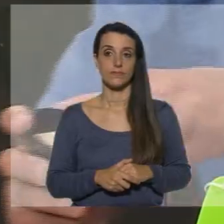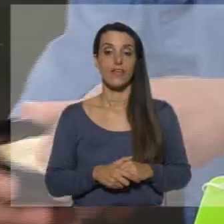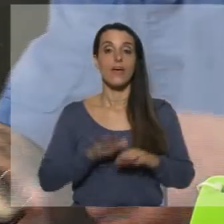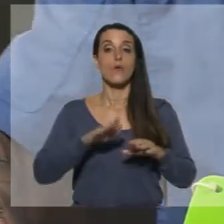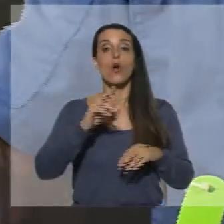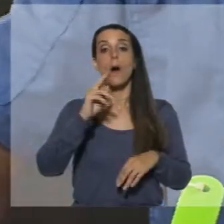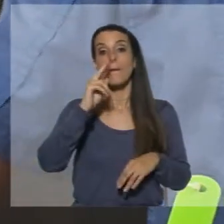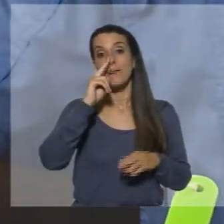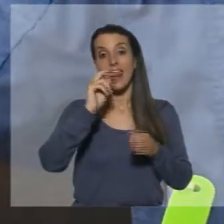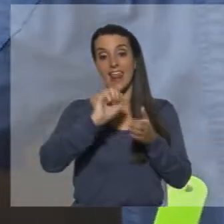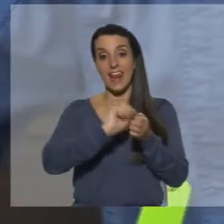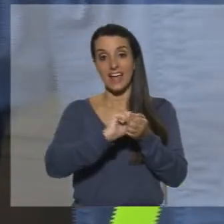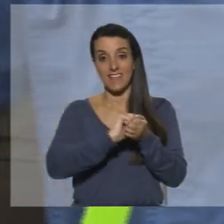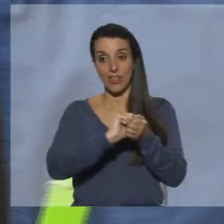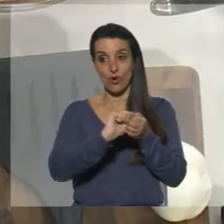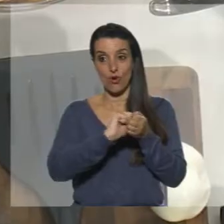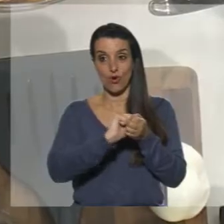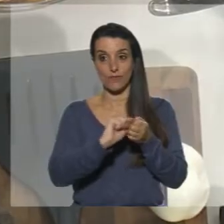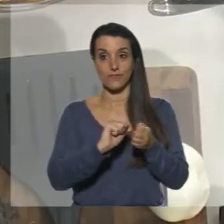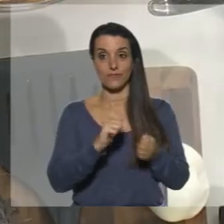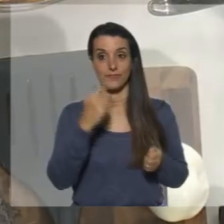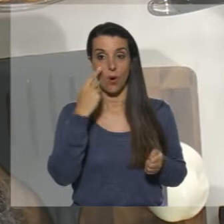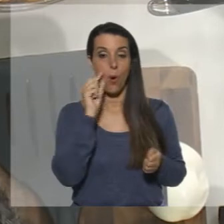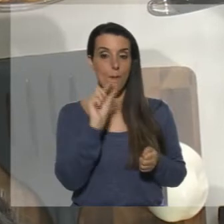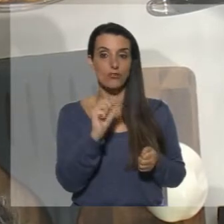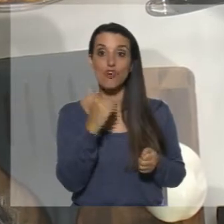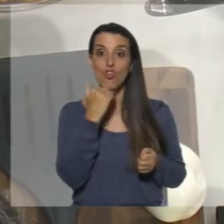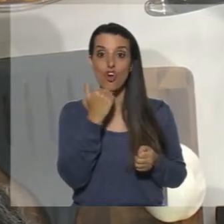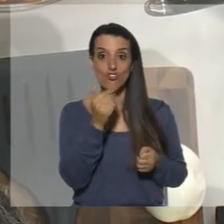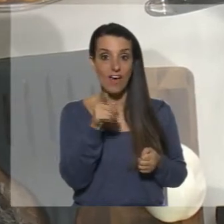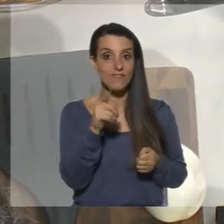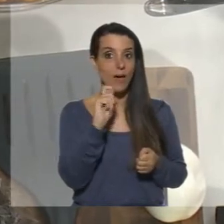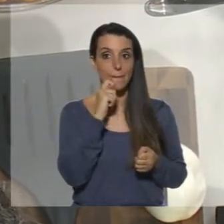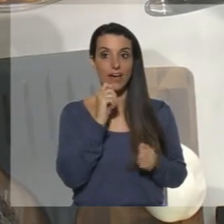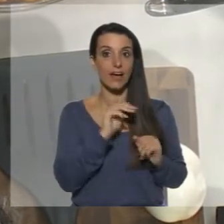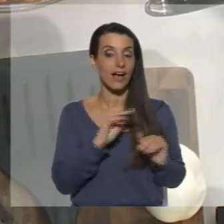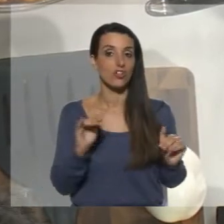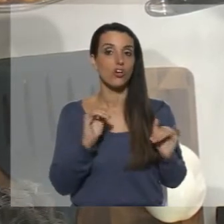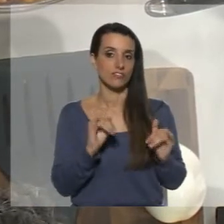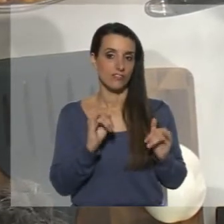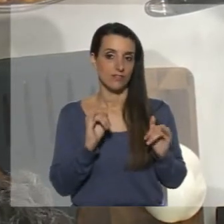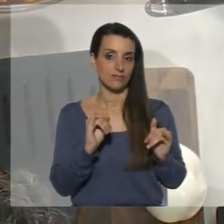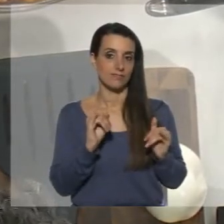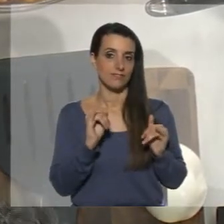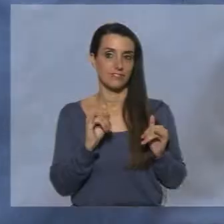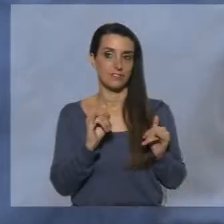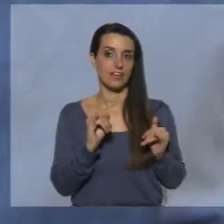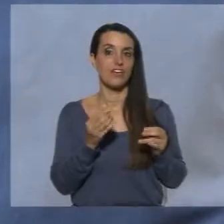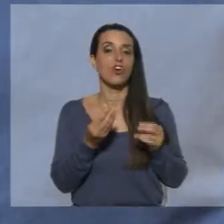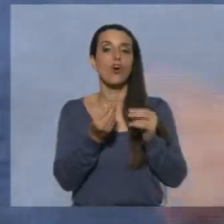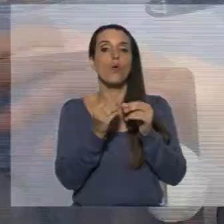pan rallado. Ese a tip. A la asadera ahí. ¿Está? No sabes, yo tampoco lo sabía y me lo pasó Emilio. Pan rallado, sí. Lo que va a hacer esto te va a generar